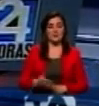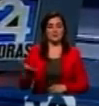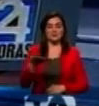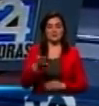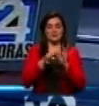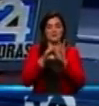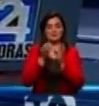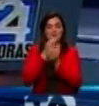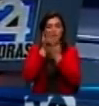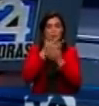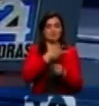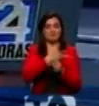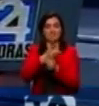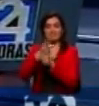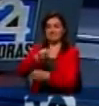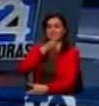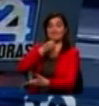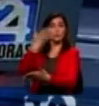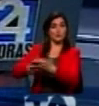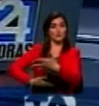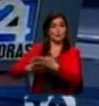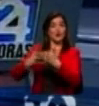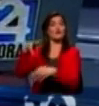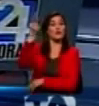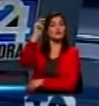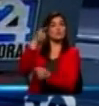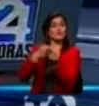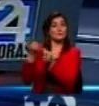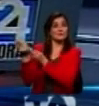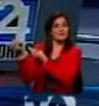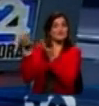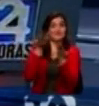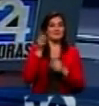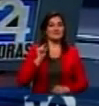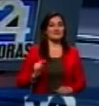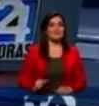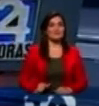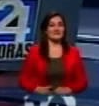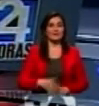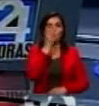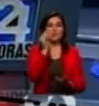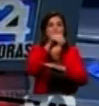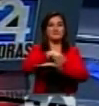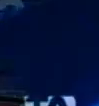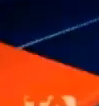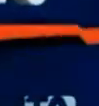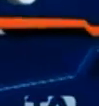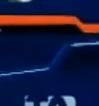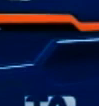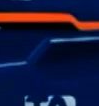Freddy Paredes está en las instalaciones militares de Parque Ayacu, al norte de Quito, desde donde nos ofrece los detalles. Hola Freddy, buenas tardes.